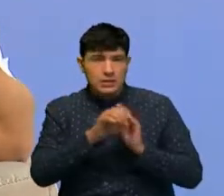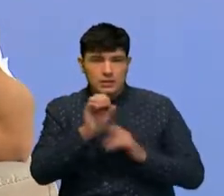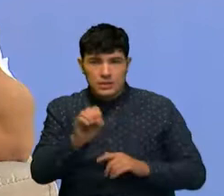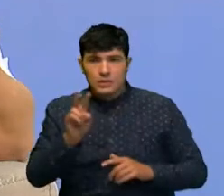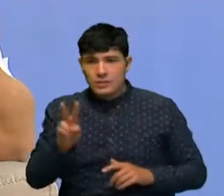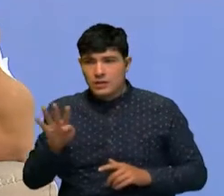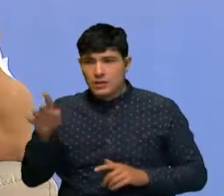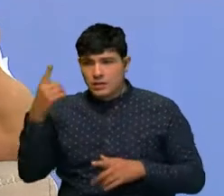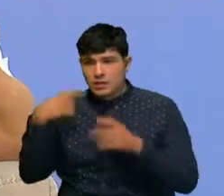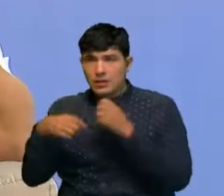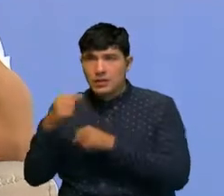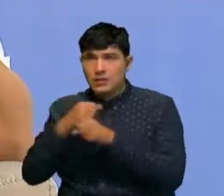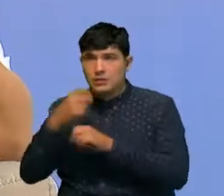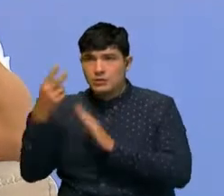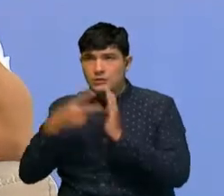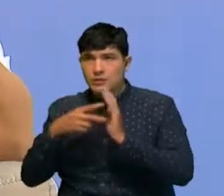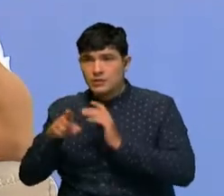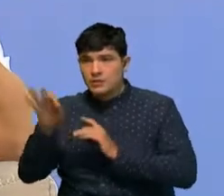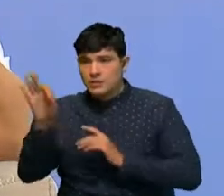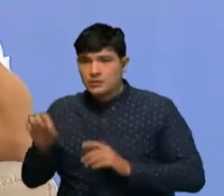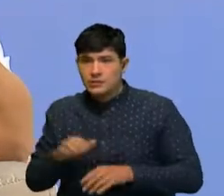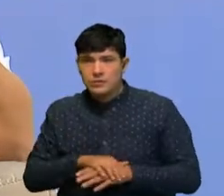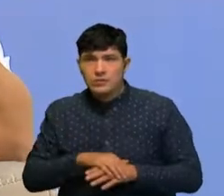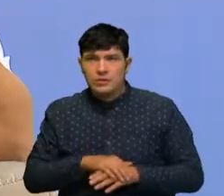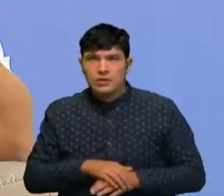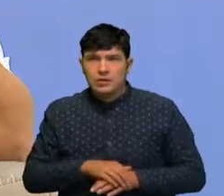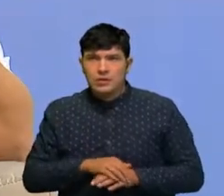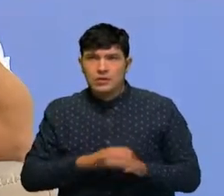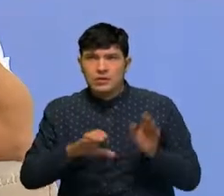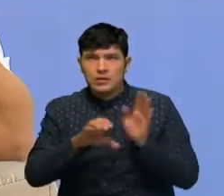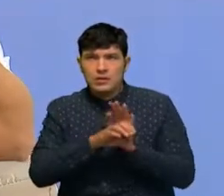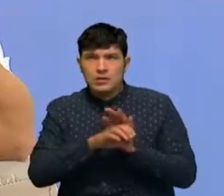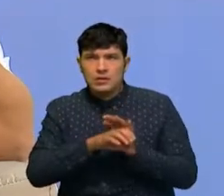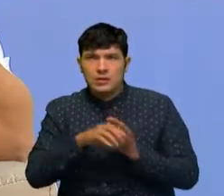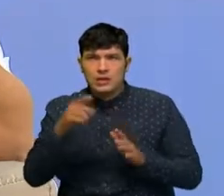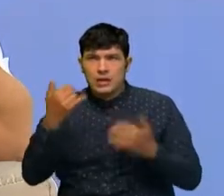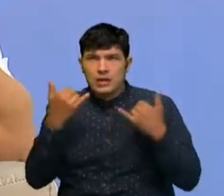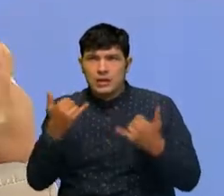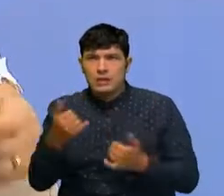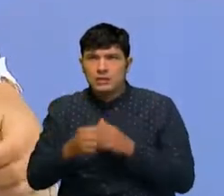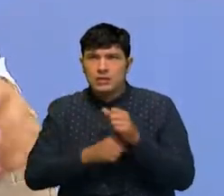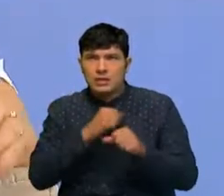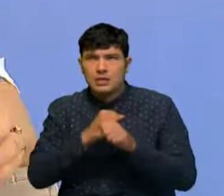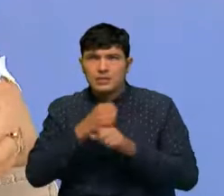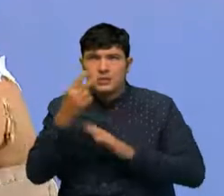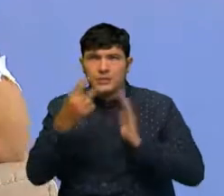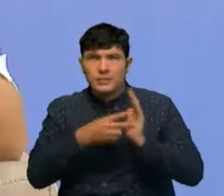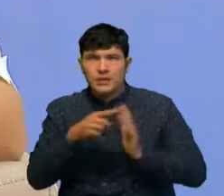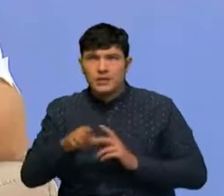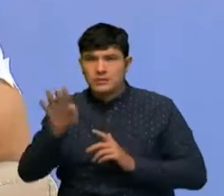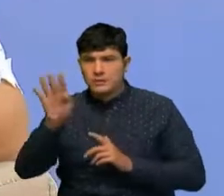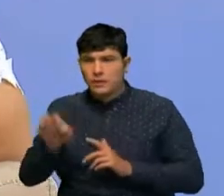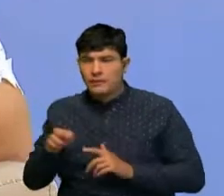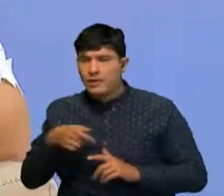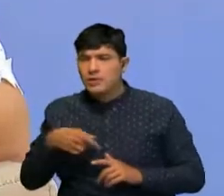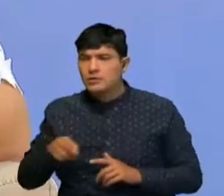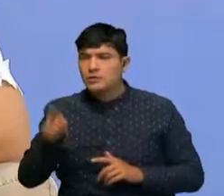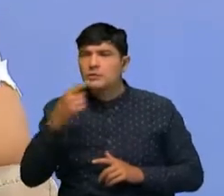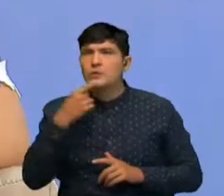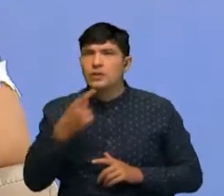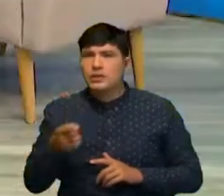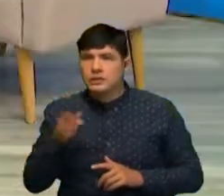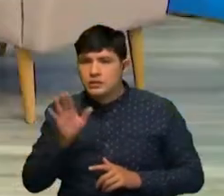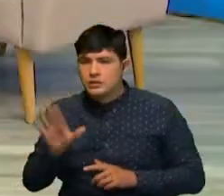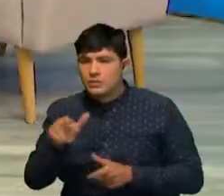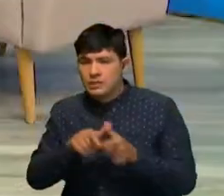del 2018, la circular otra del 2019 que salió, donde dice que ellos tenían el deber